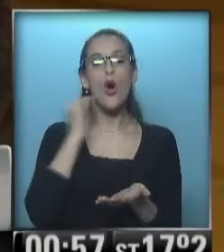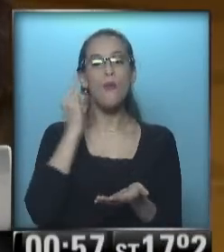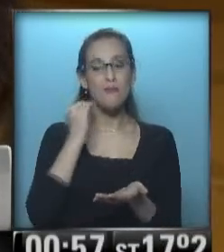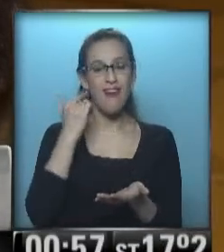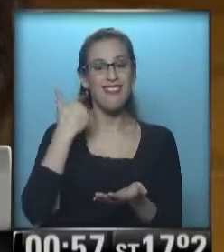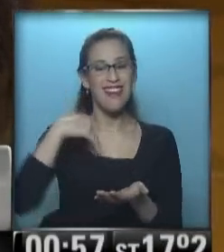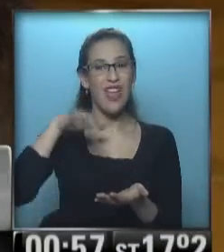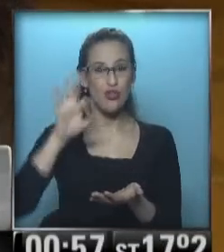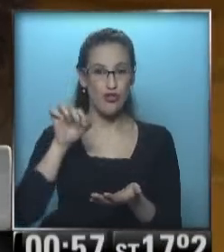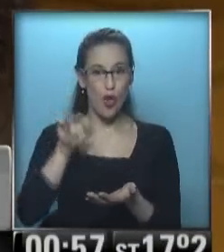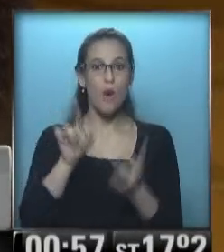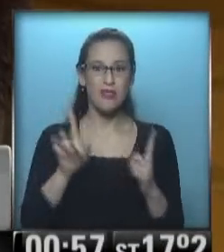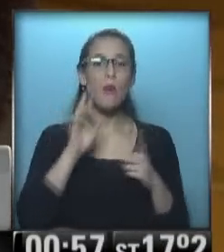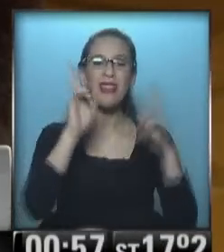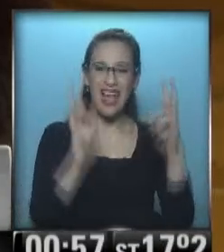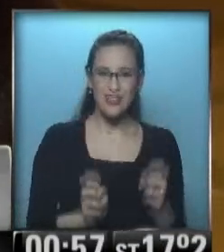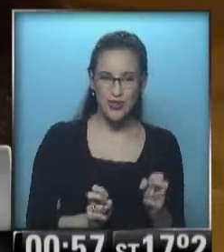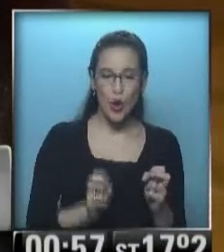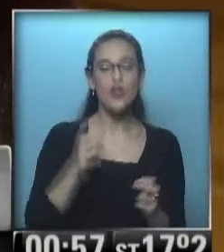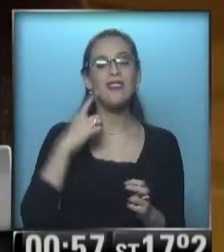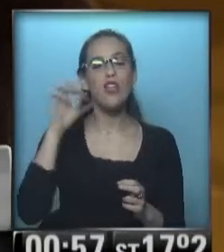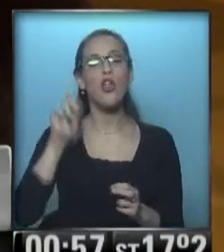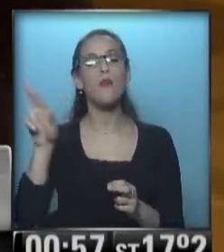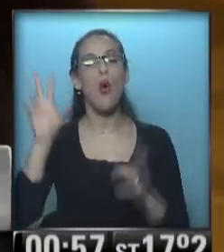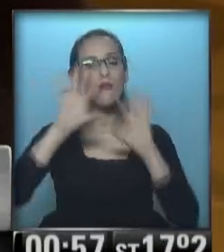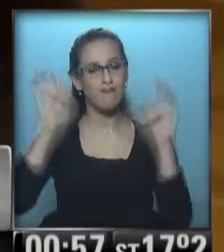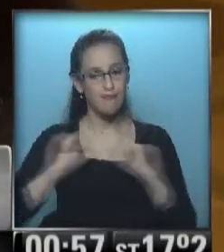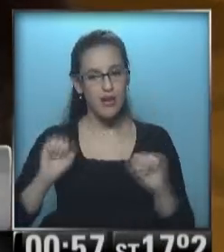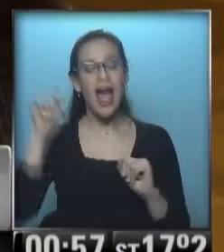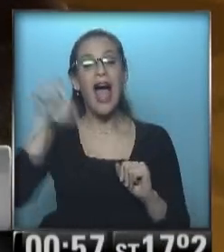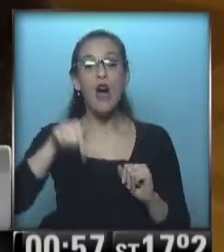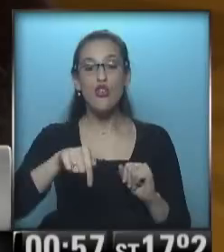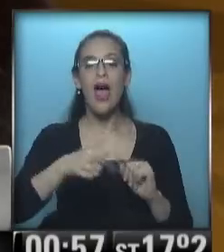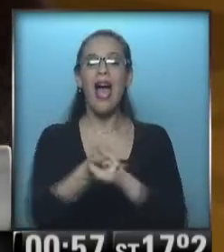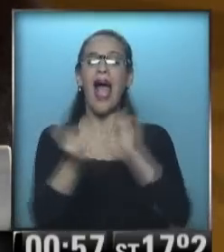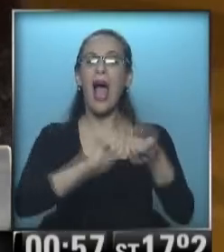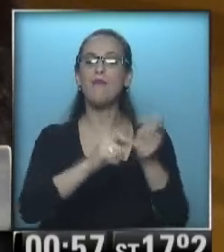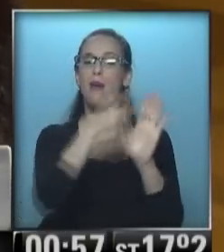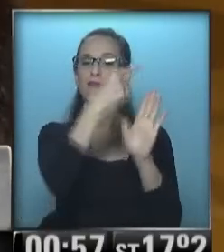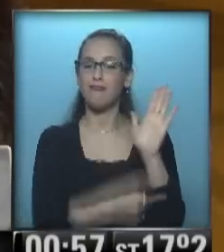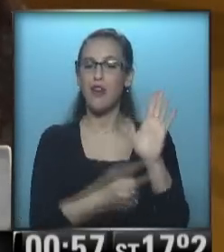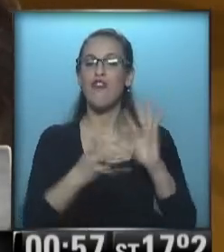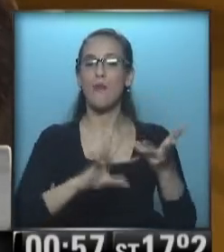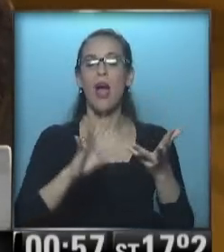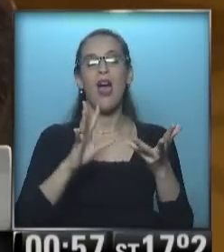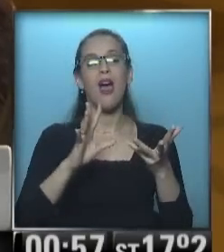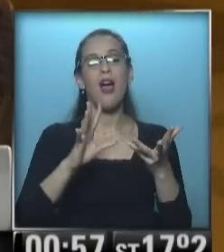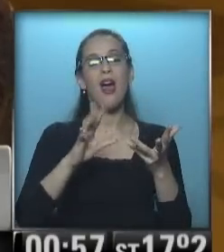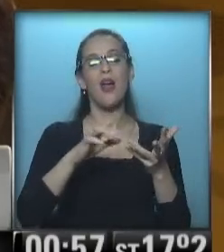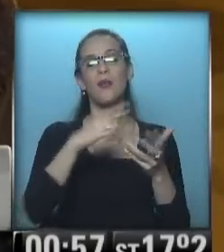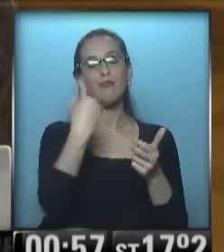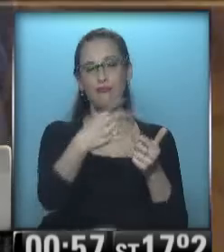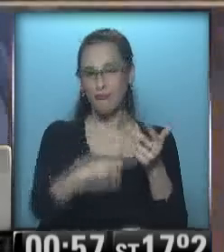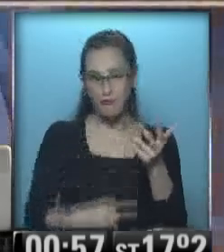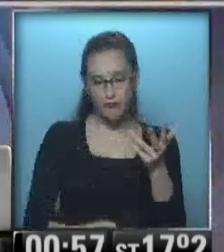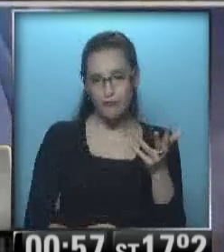Estela Carlotto. El expediente ahora se denomina Urban Clemente, Rodríguez Juana María, Sacher